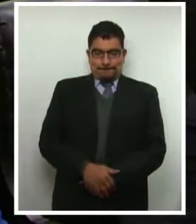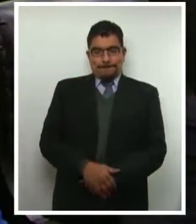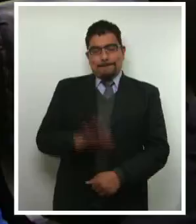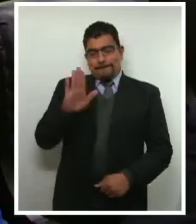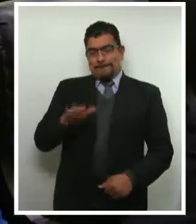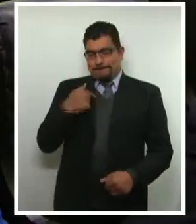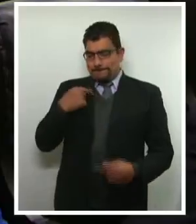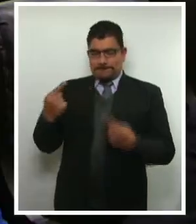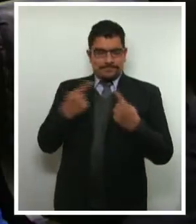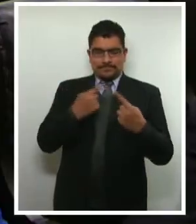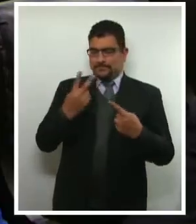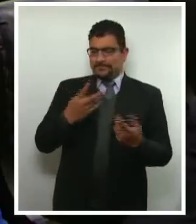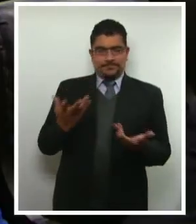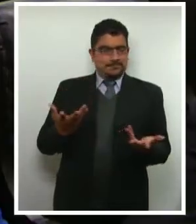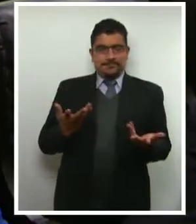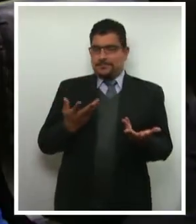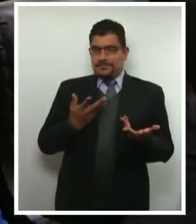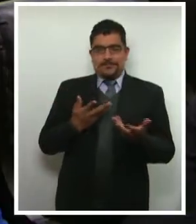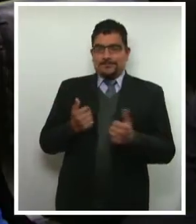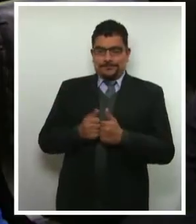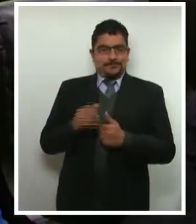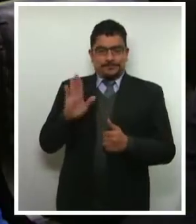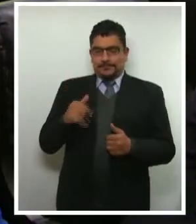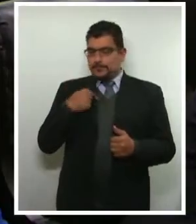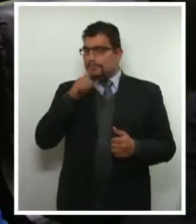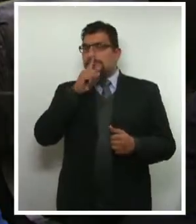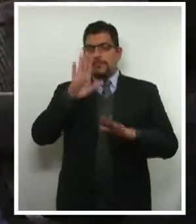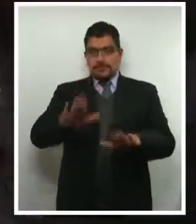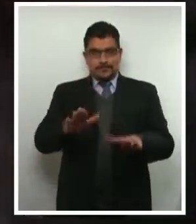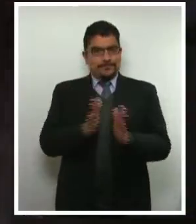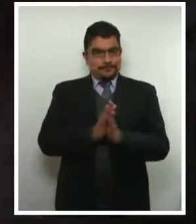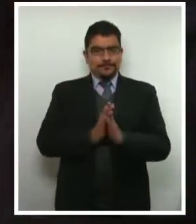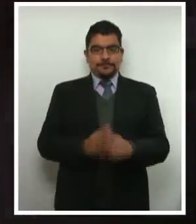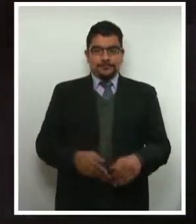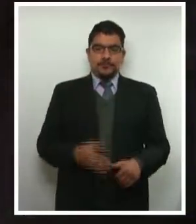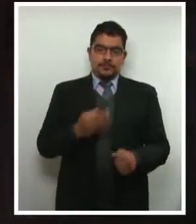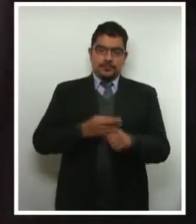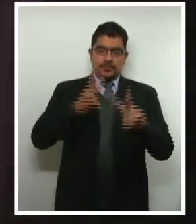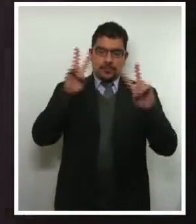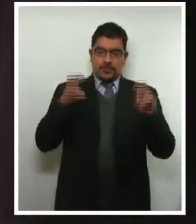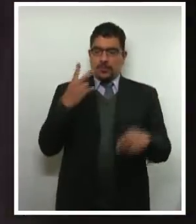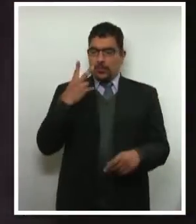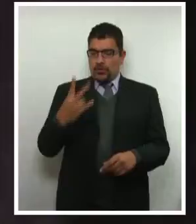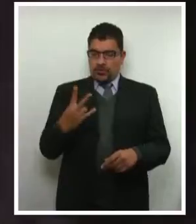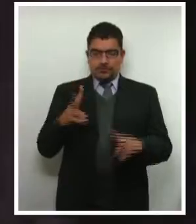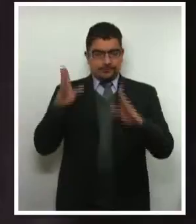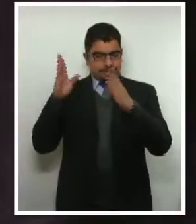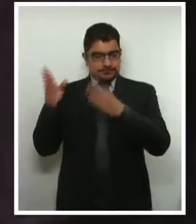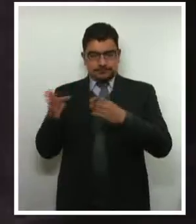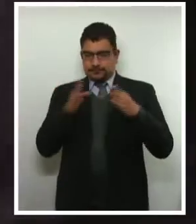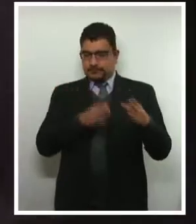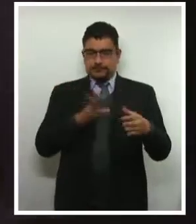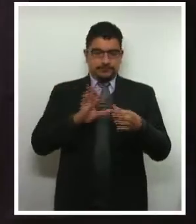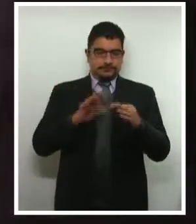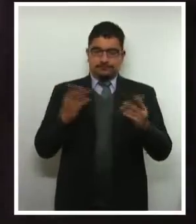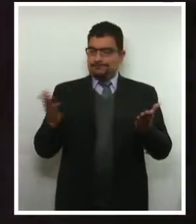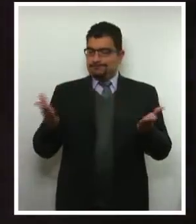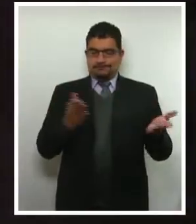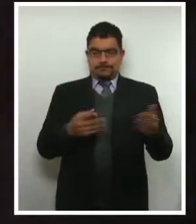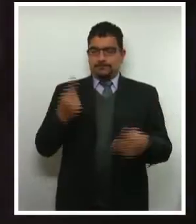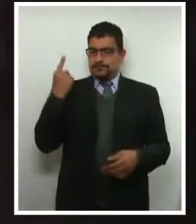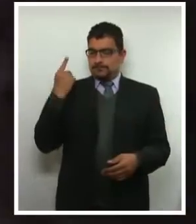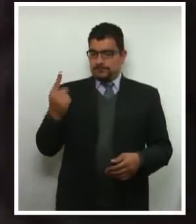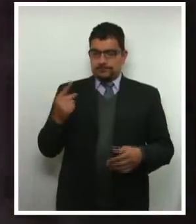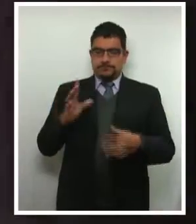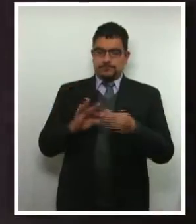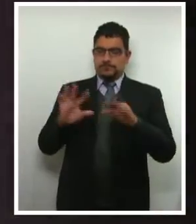Parece que hay dos... Guardemos silencio, por favor. Hay 2 temas sobre los que estamos debatiendo. Uno